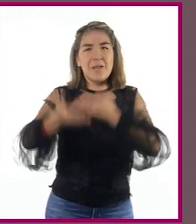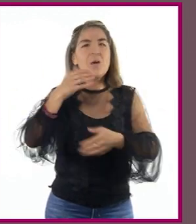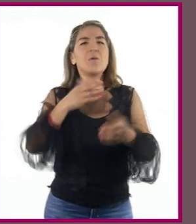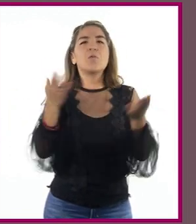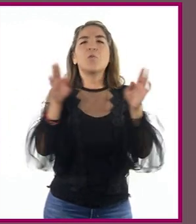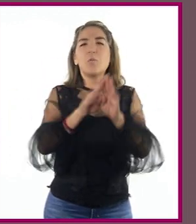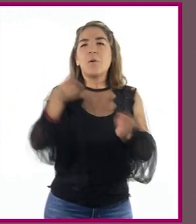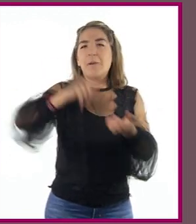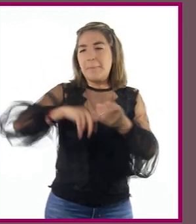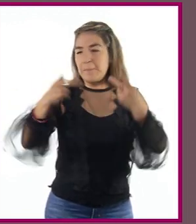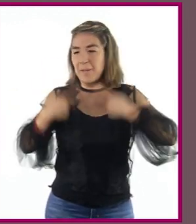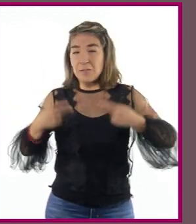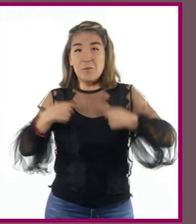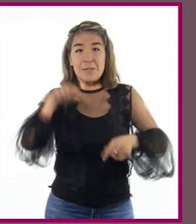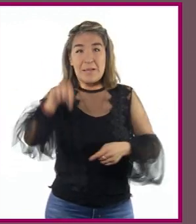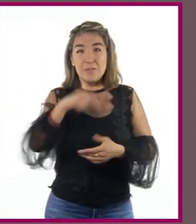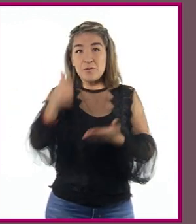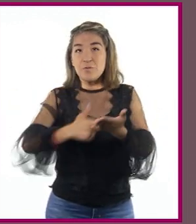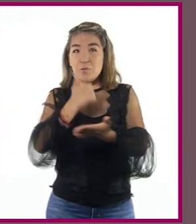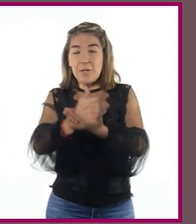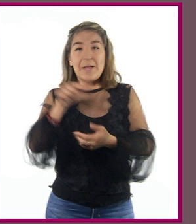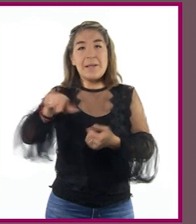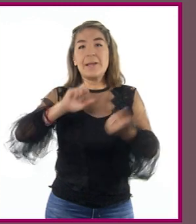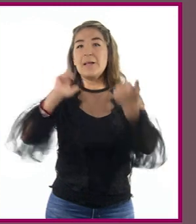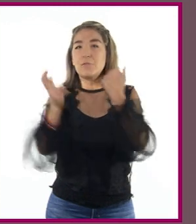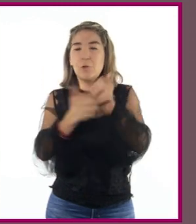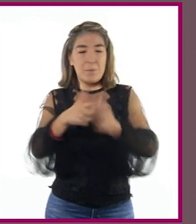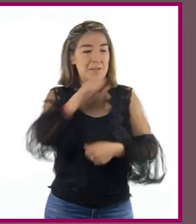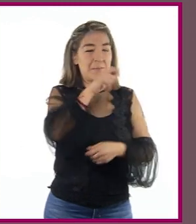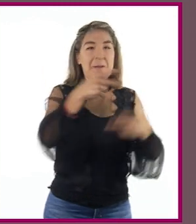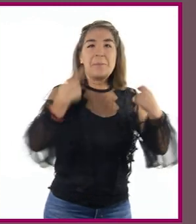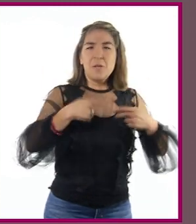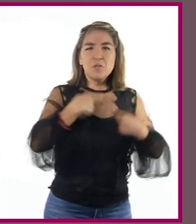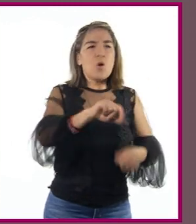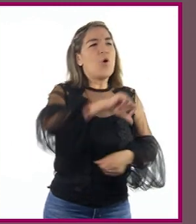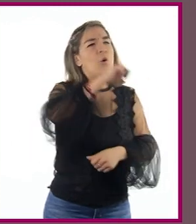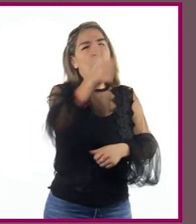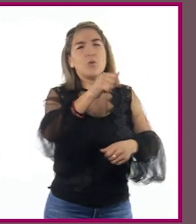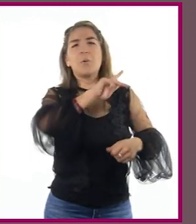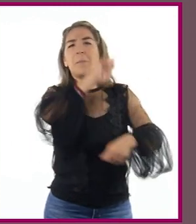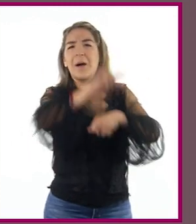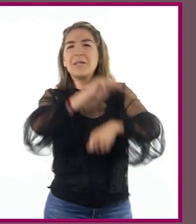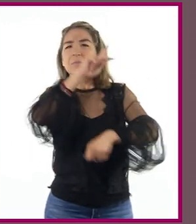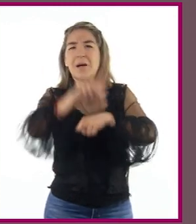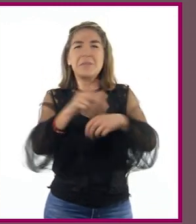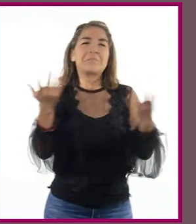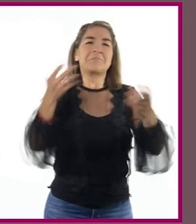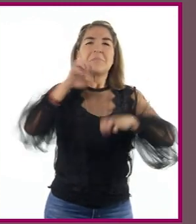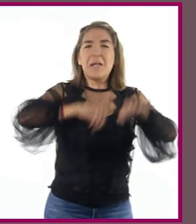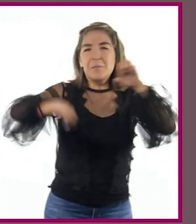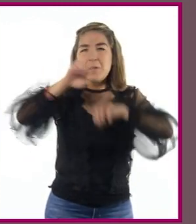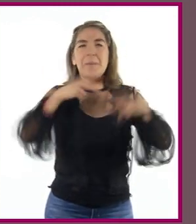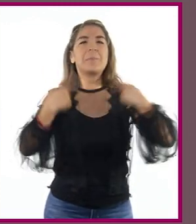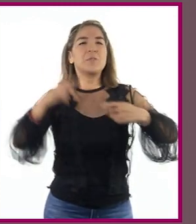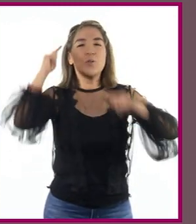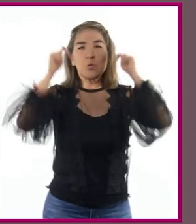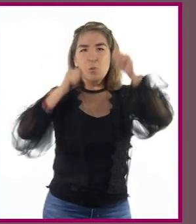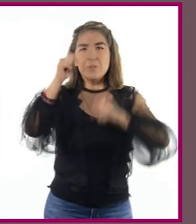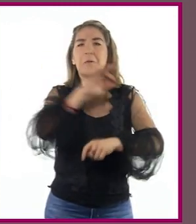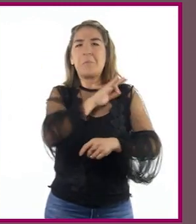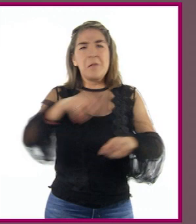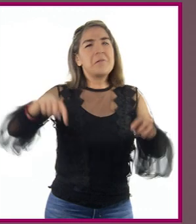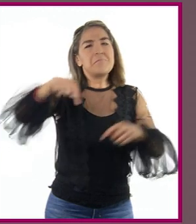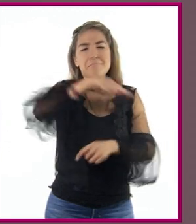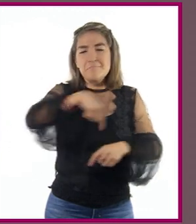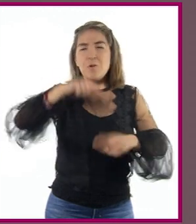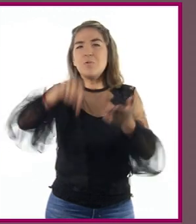que ciudadanos de la Unión Europea, muchos ciudadanos de otros países, empresarios y turistas pueden